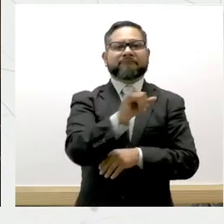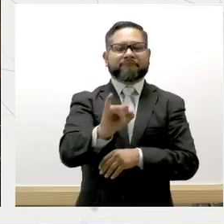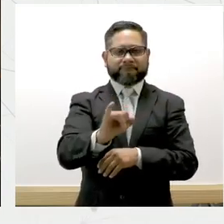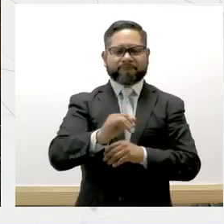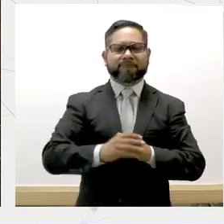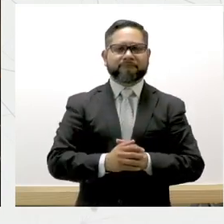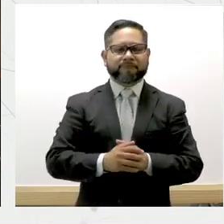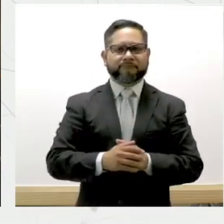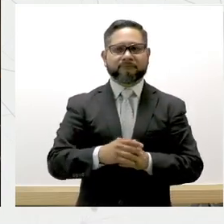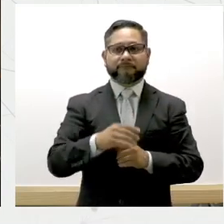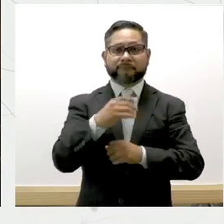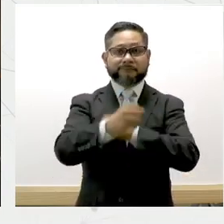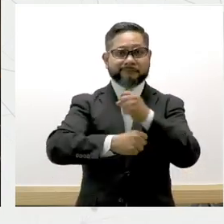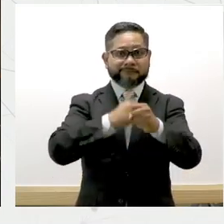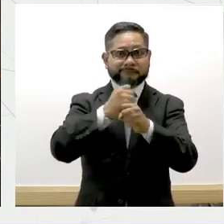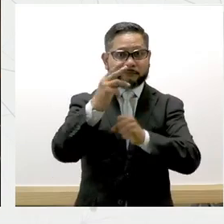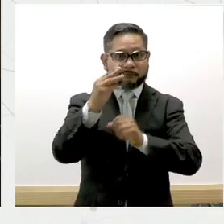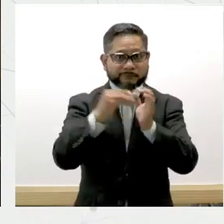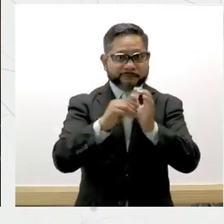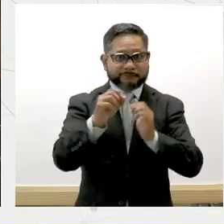todo en el año 2022 ha estado aprobando.